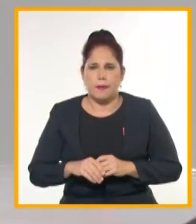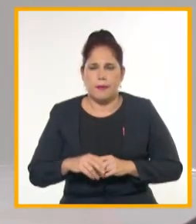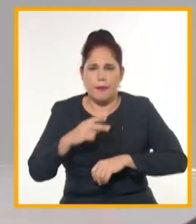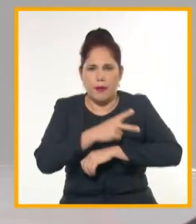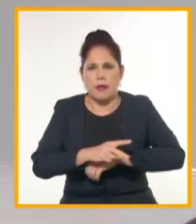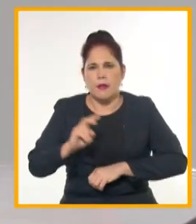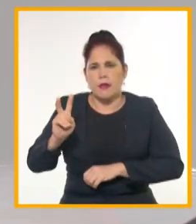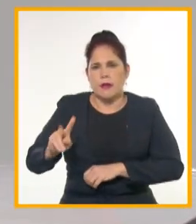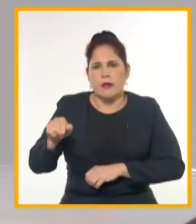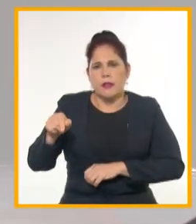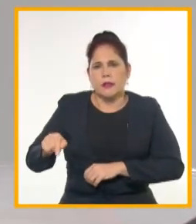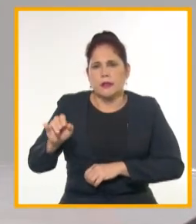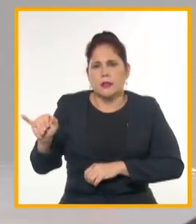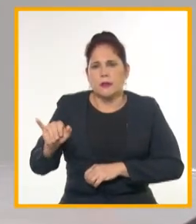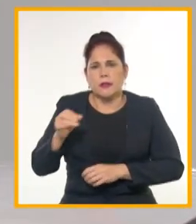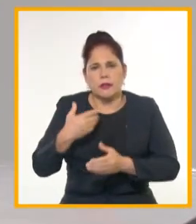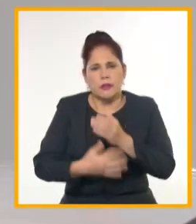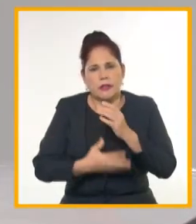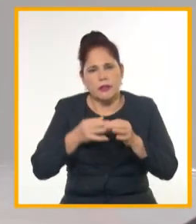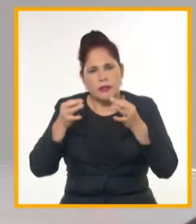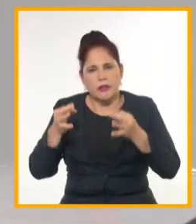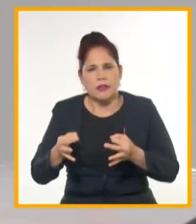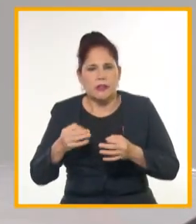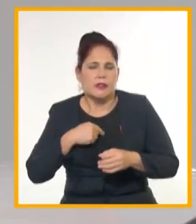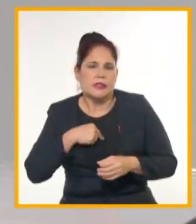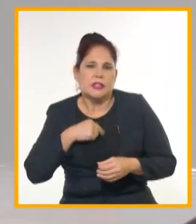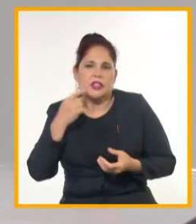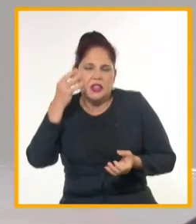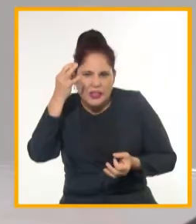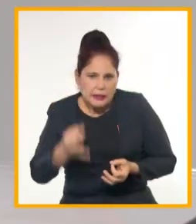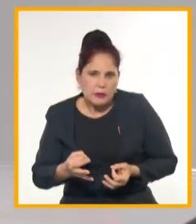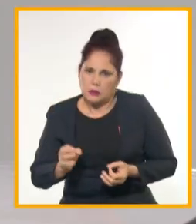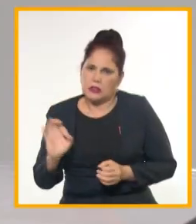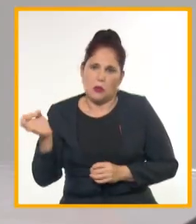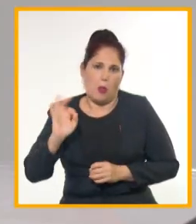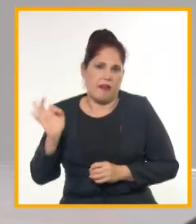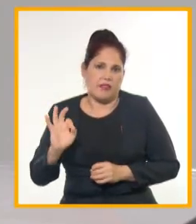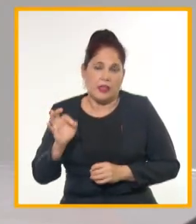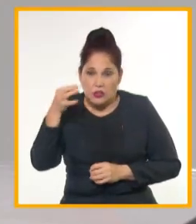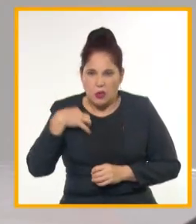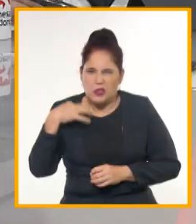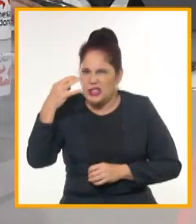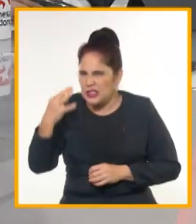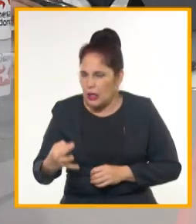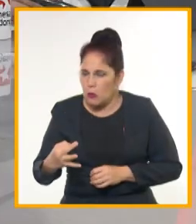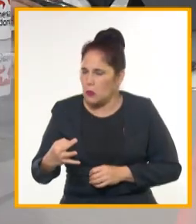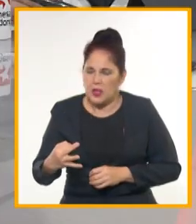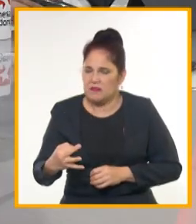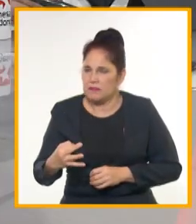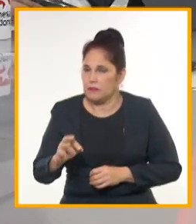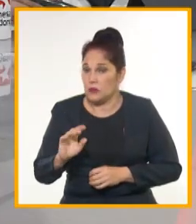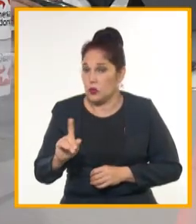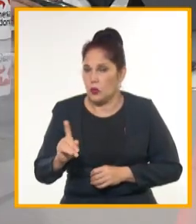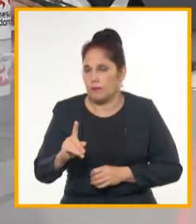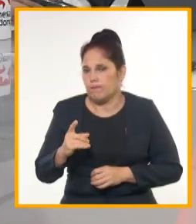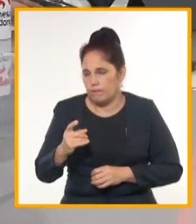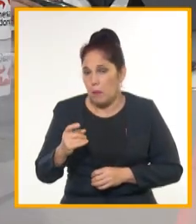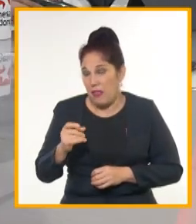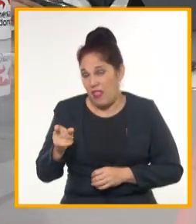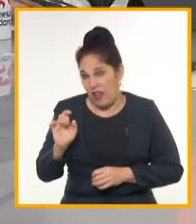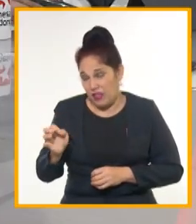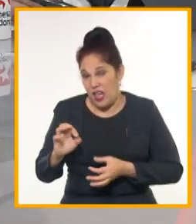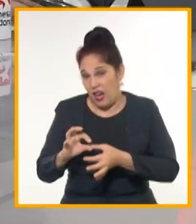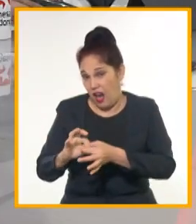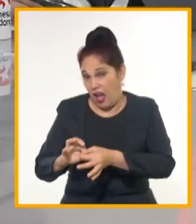pero en realidad y a largo plazo yo todavía no estoy segura, Oliver, por eso mismo que me estás diciendo, de la magnitud real